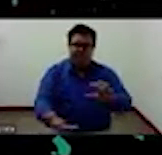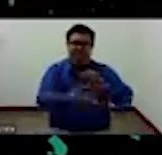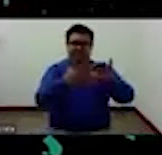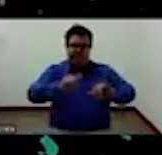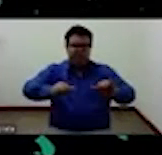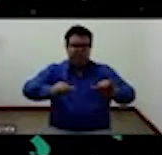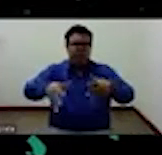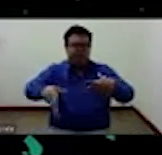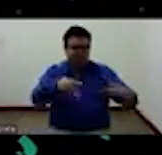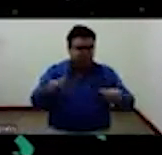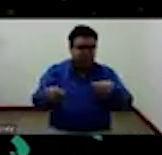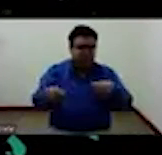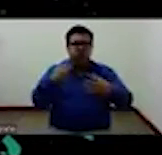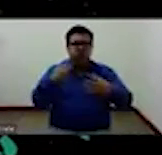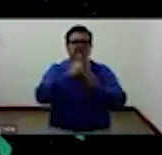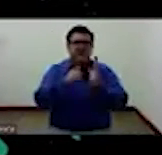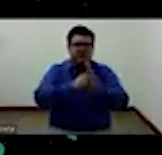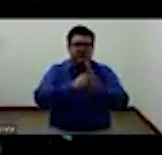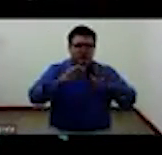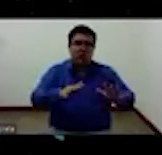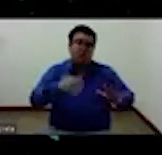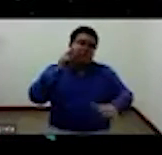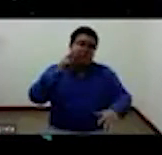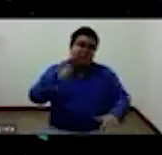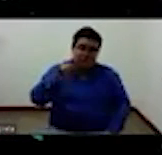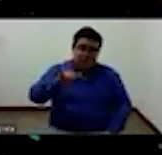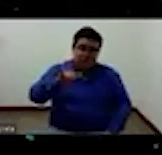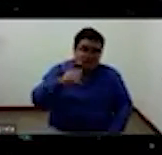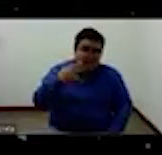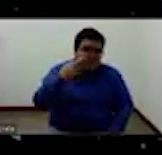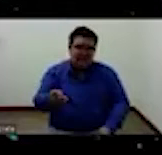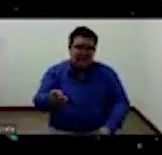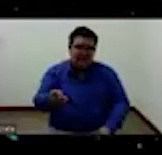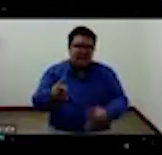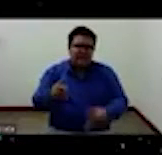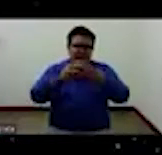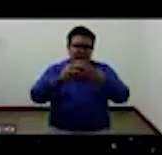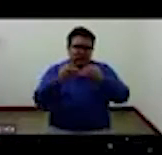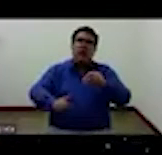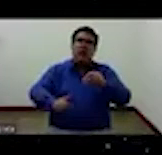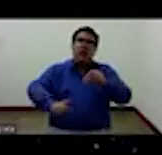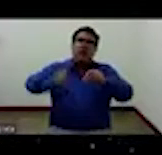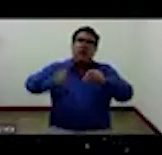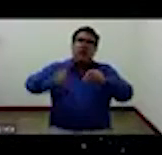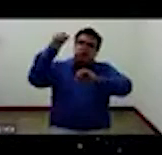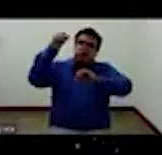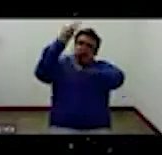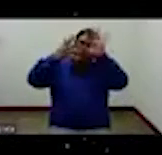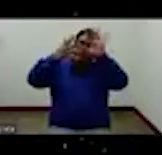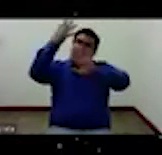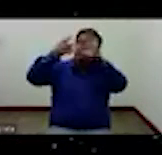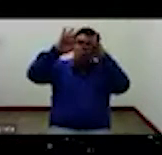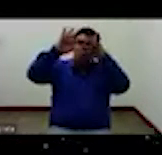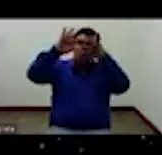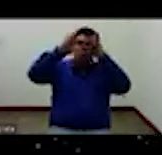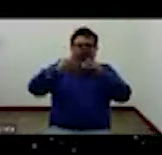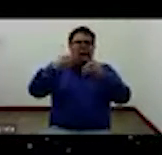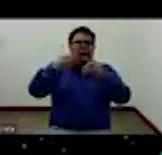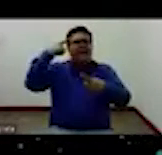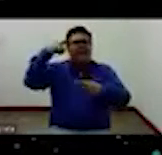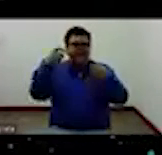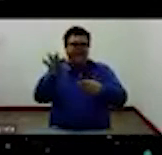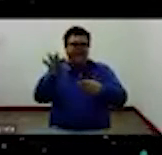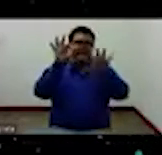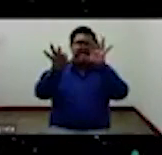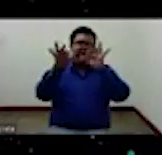escultórico. Aquí ustedes pueden ver la constelación de Géminis. Escogí simplemente 12